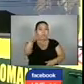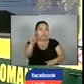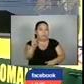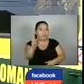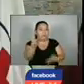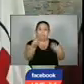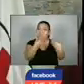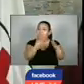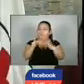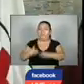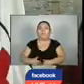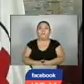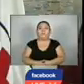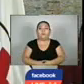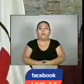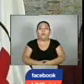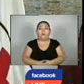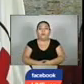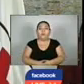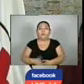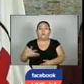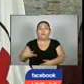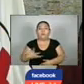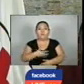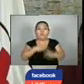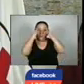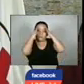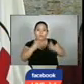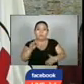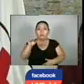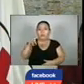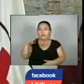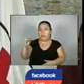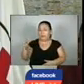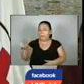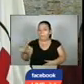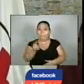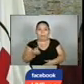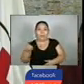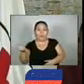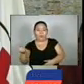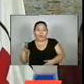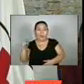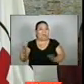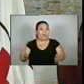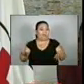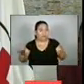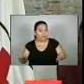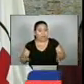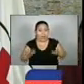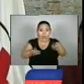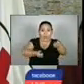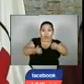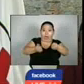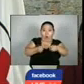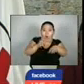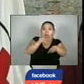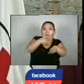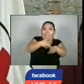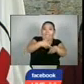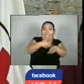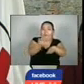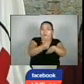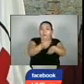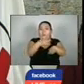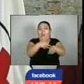percances de esto. Atendimos lo que son alrededor de 10 personas las cuales quedaron atrapadas en sus vehículos ya que